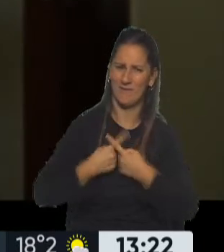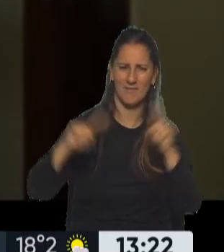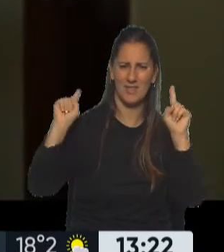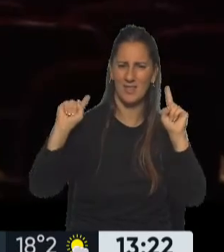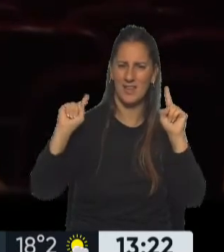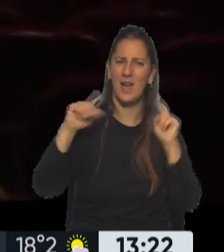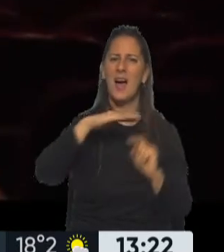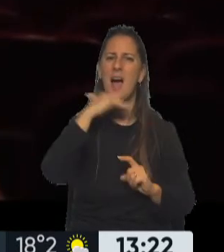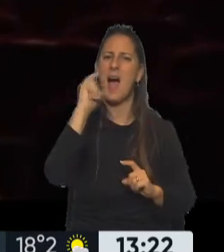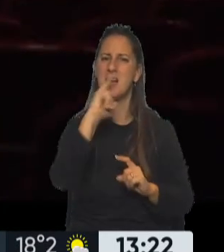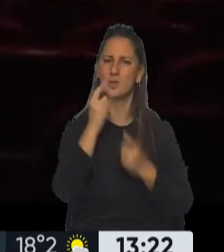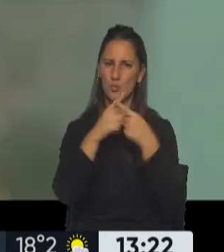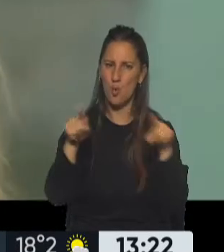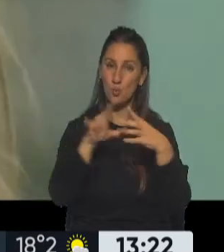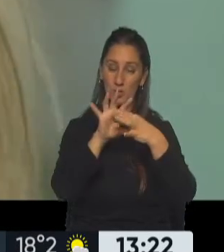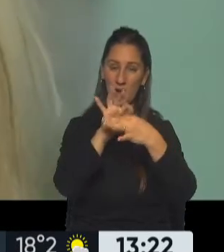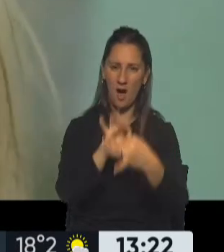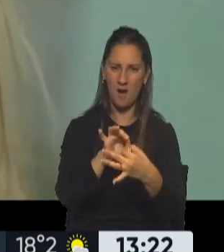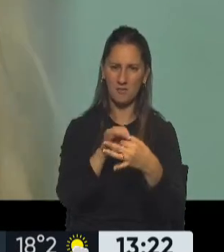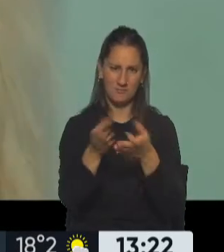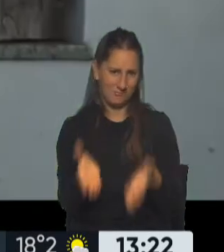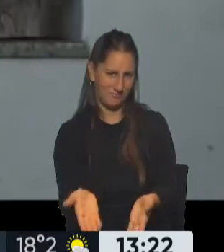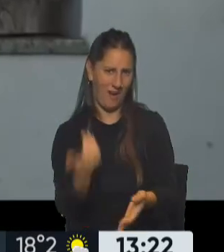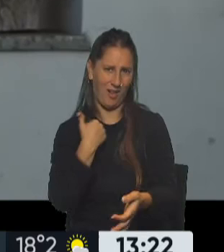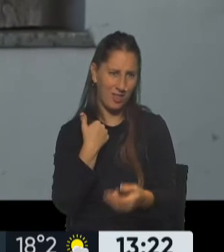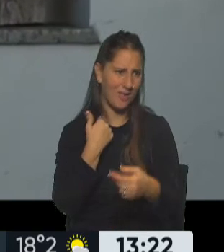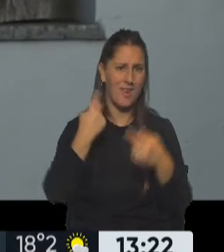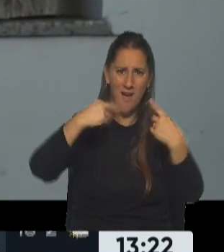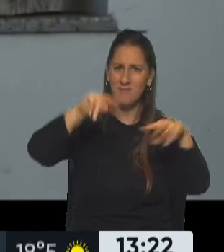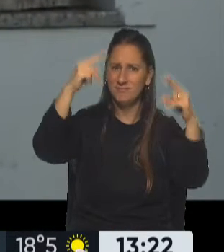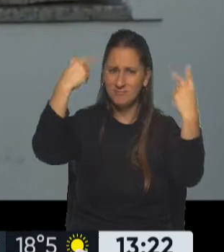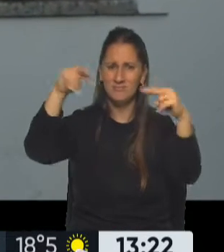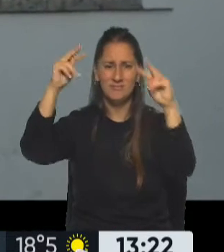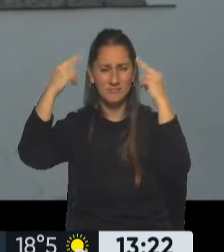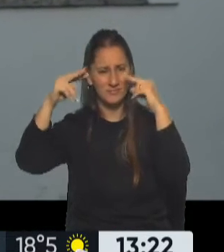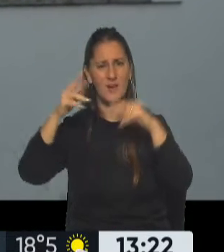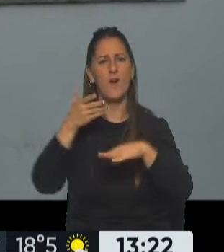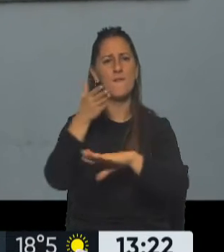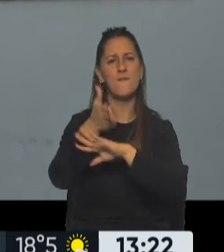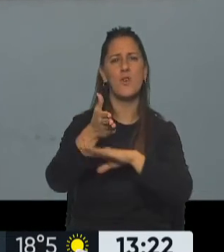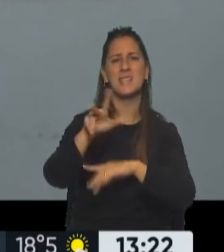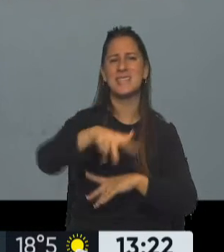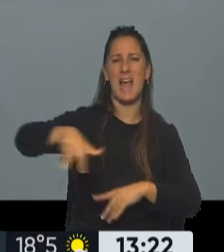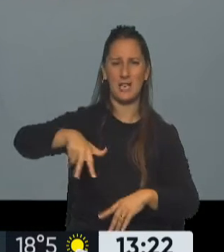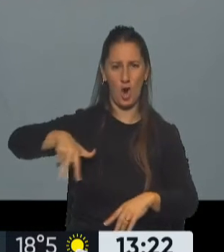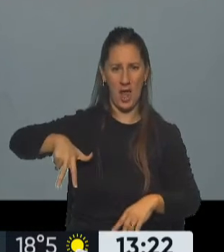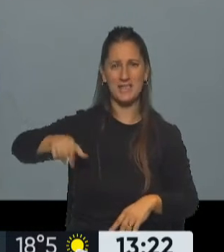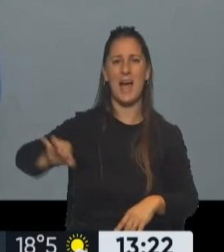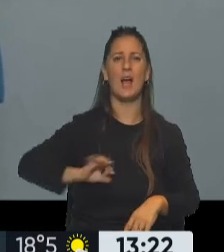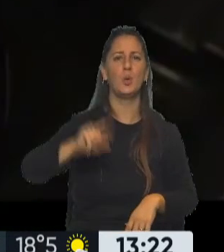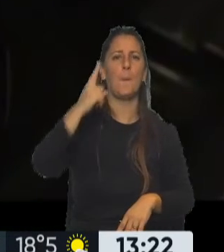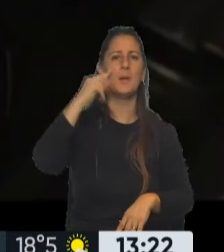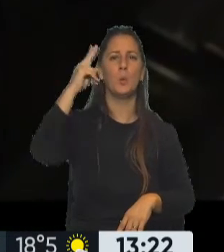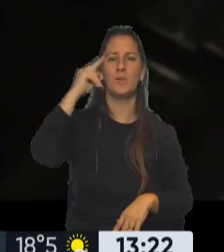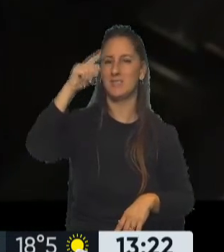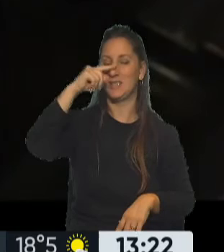escena del jazz, bueno, terminó dando vueltas por toda la Argentina, finalmente en San Nicolás, ahí en el año 79,